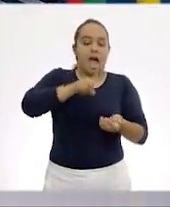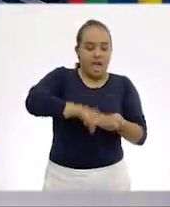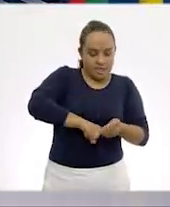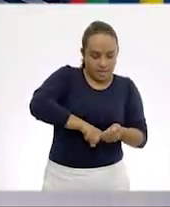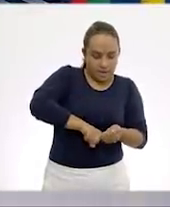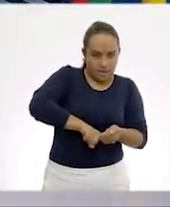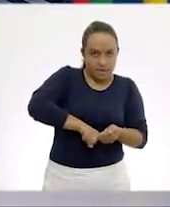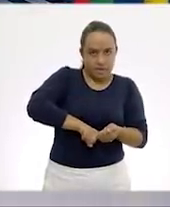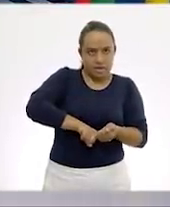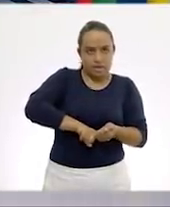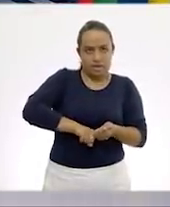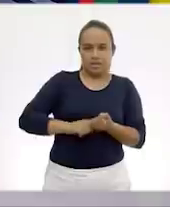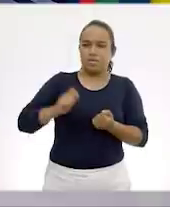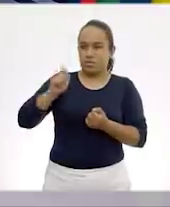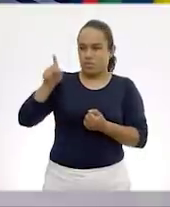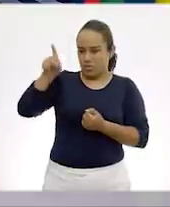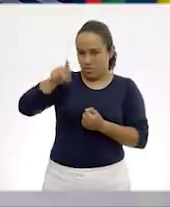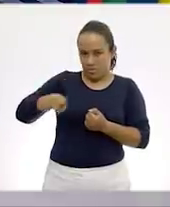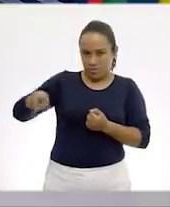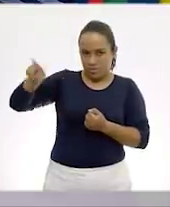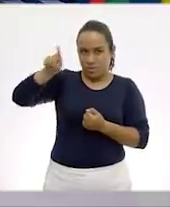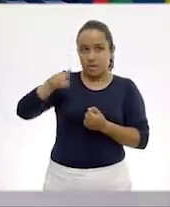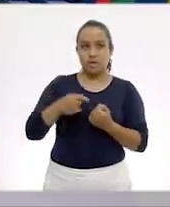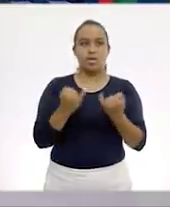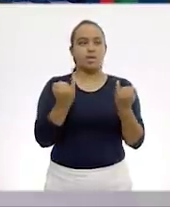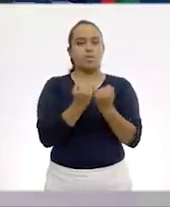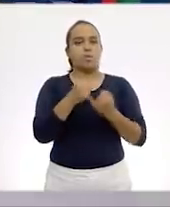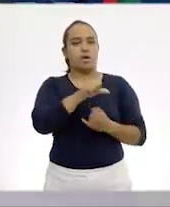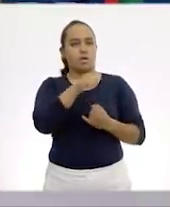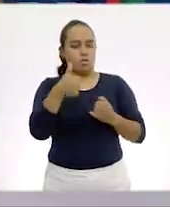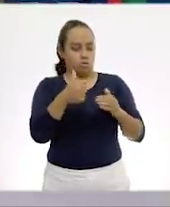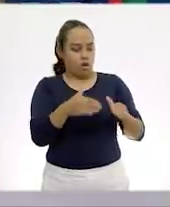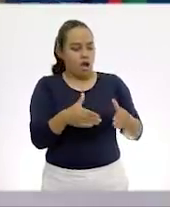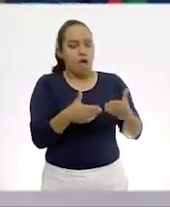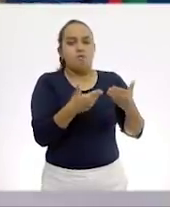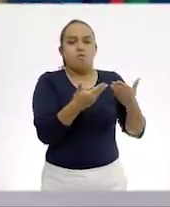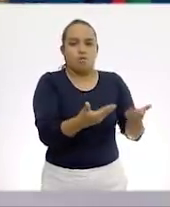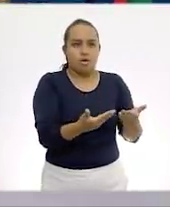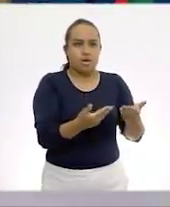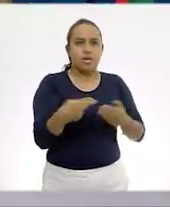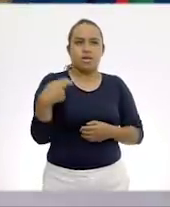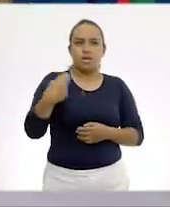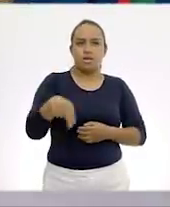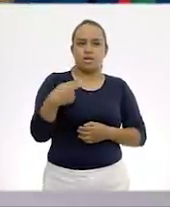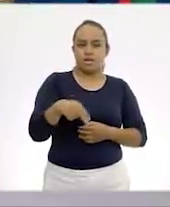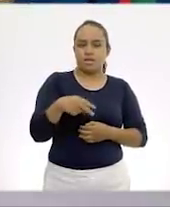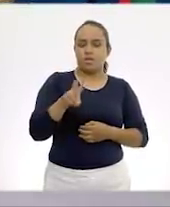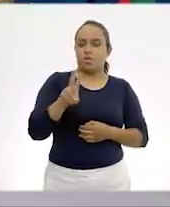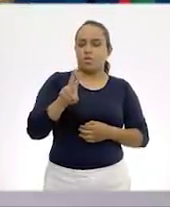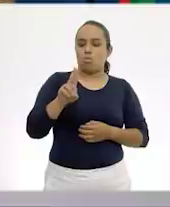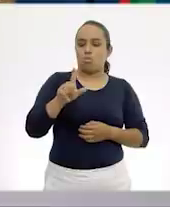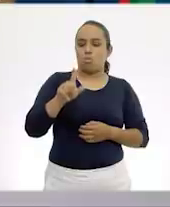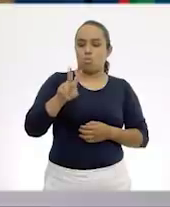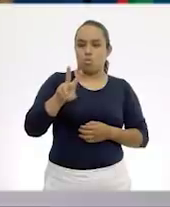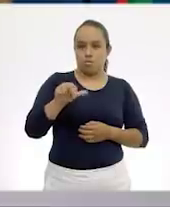internas, que son estas, y externas, que en general le llaman lo que es la vulva.